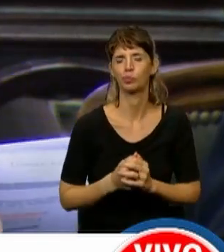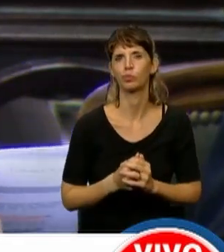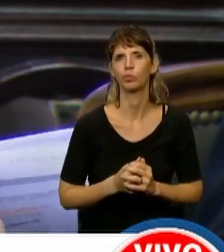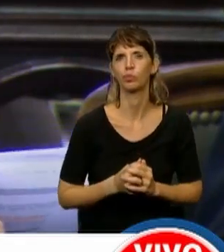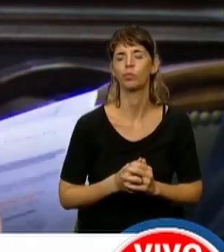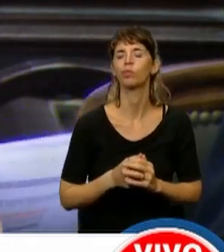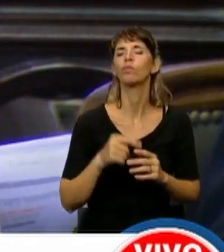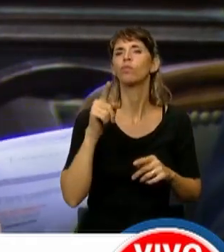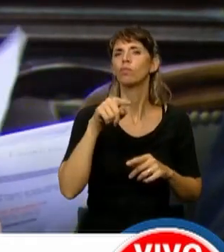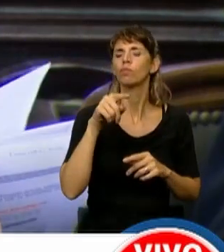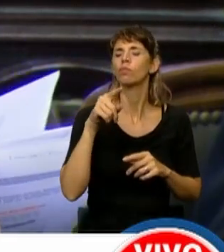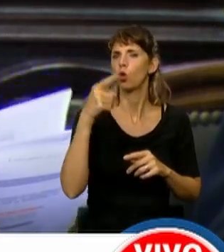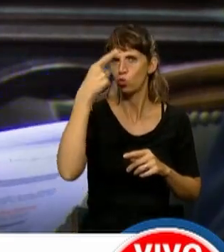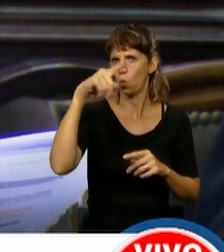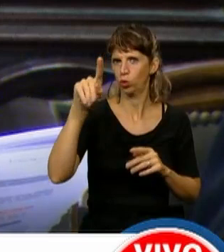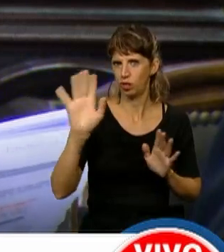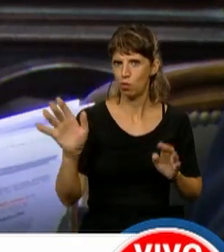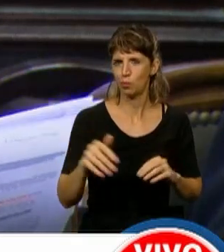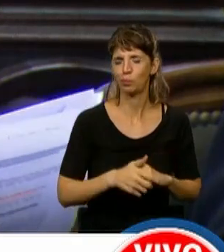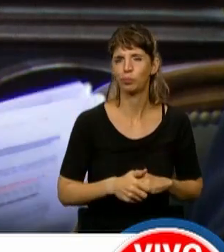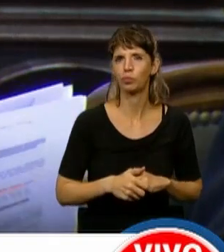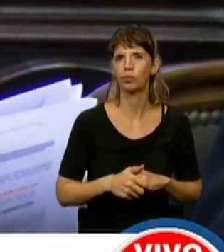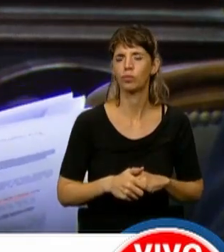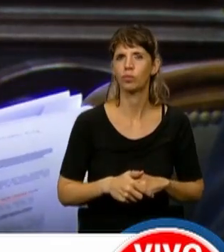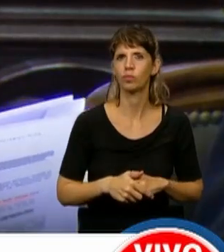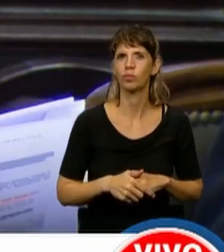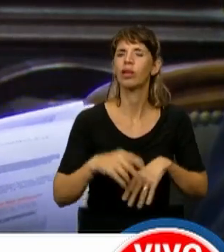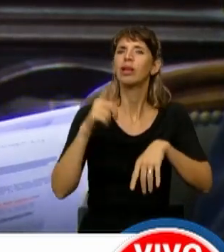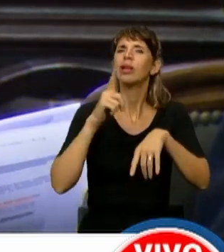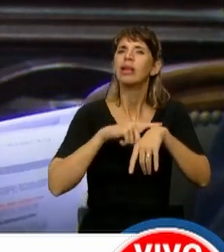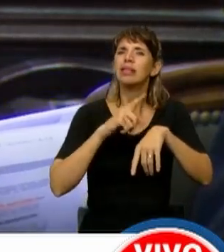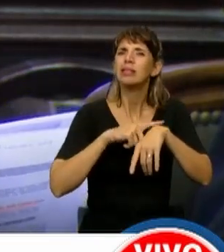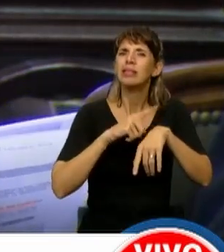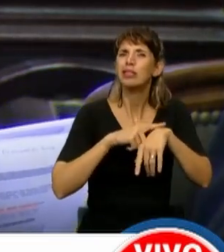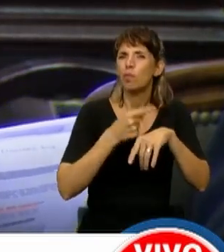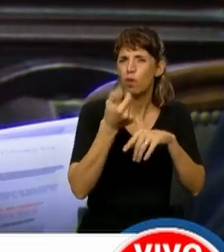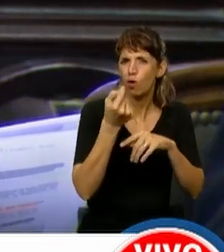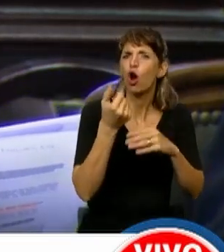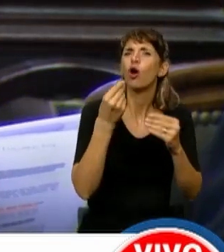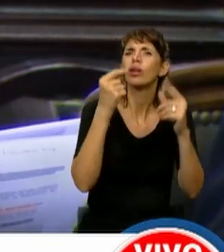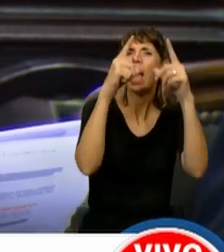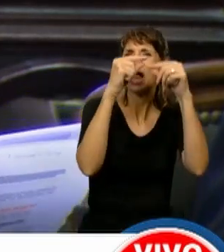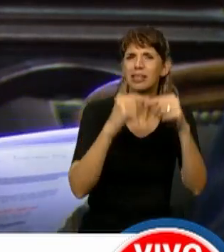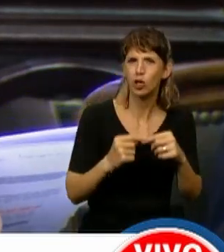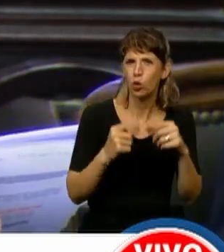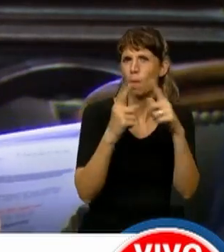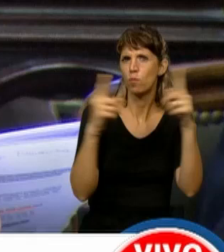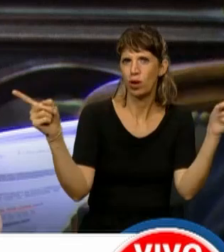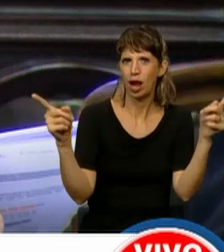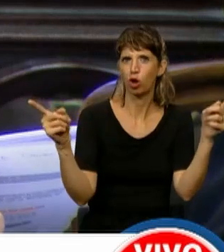Y hay otro tema, por último, y con esto termino. Es muy poco el tiempo y son muchos los artículos, pero digo, hay un tema que me llama la